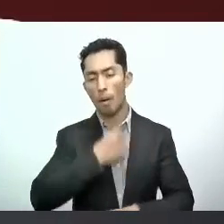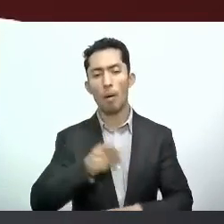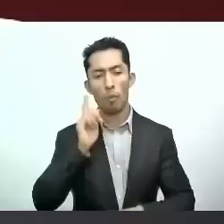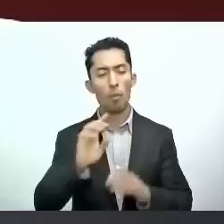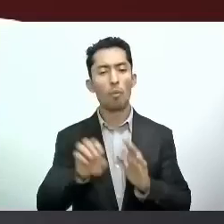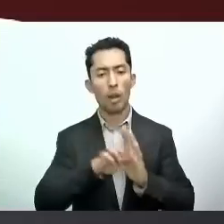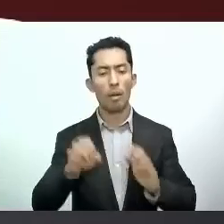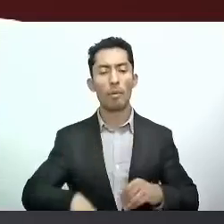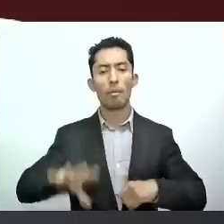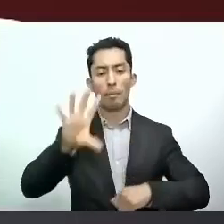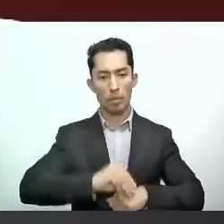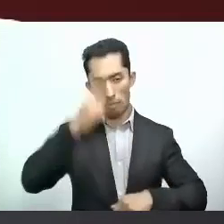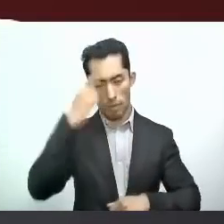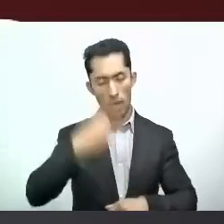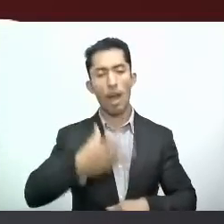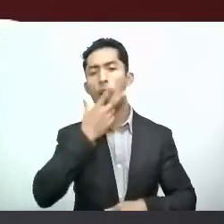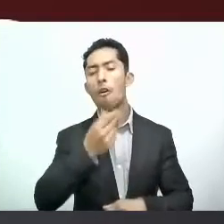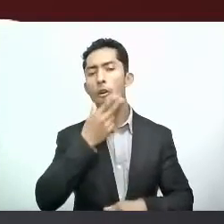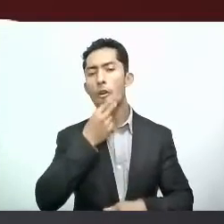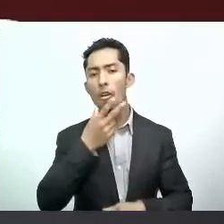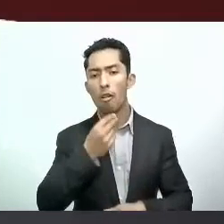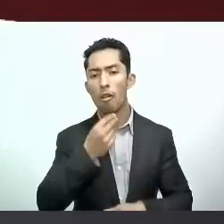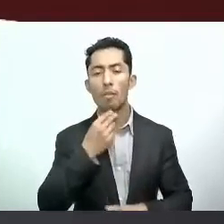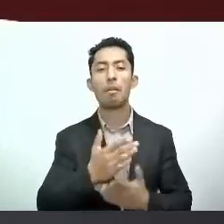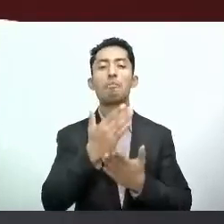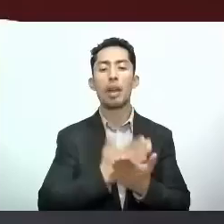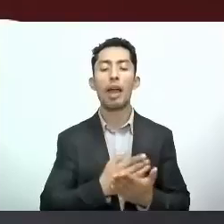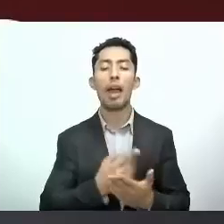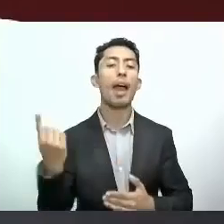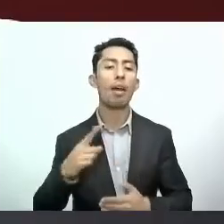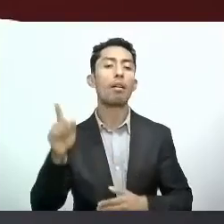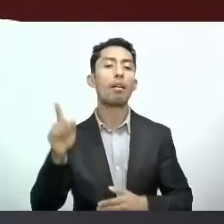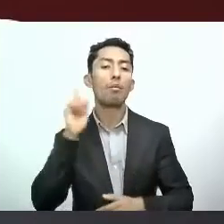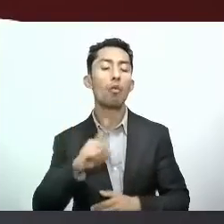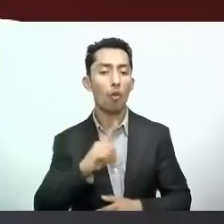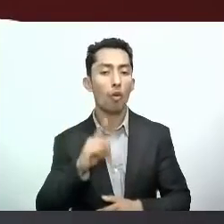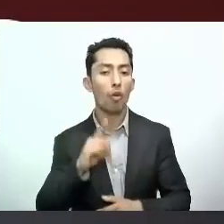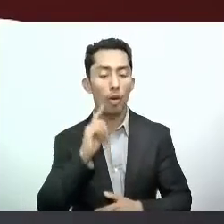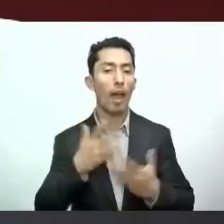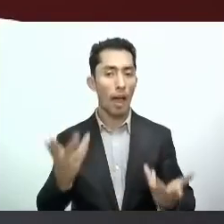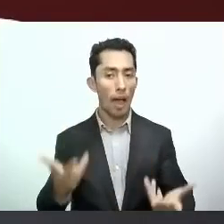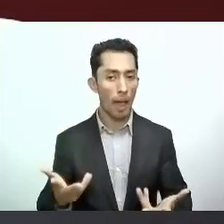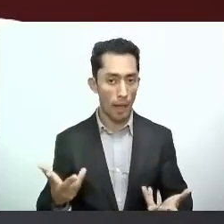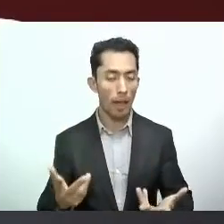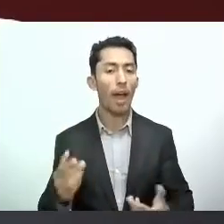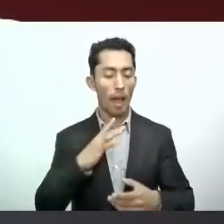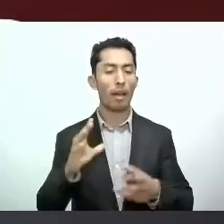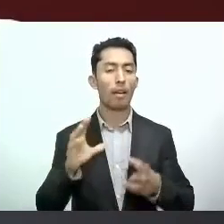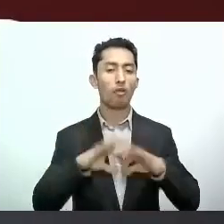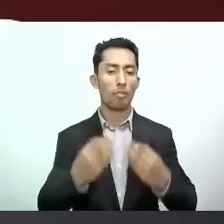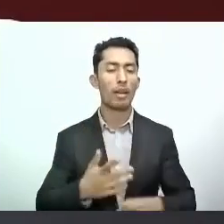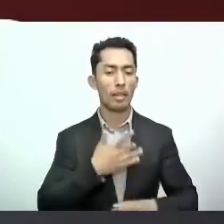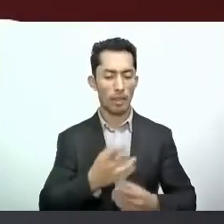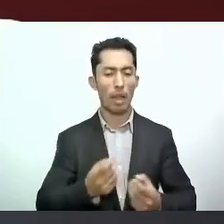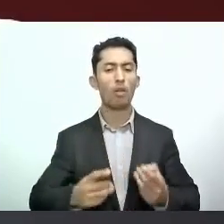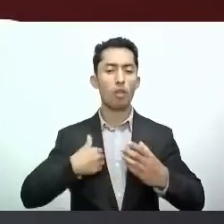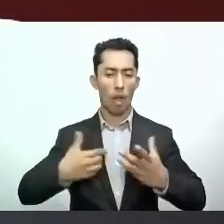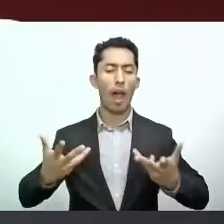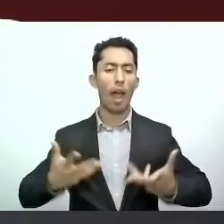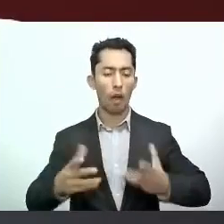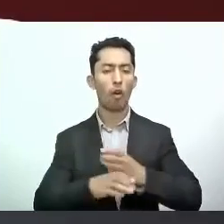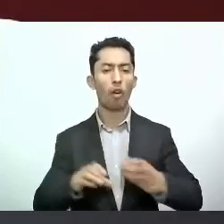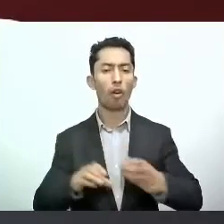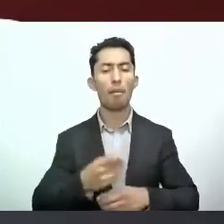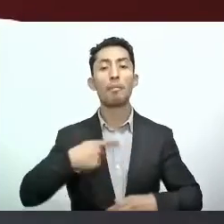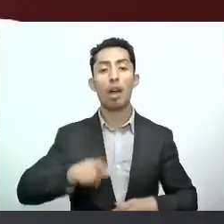para hombres son mucho menores que para las mujeres, entonces de alguna forma, pues sí hacemos cosas, pero al final no dejan de ser cosas para